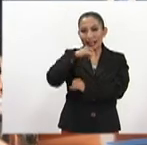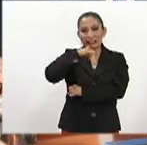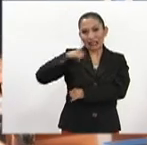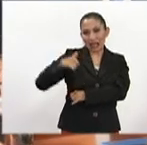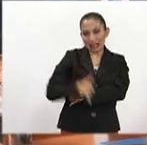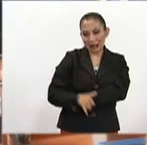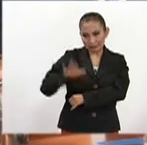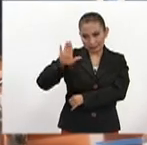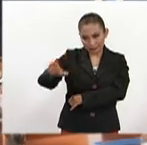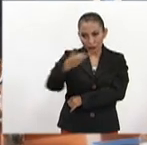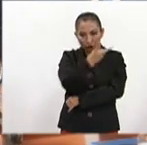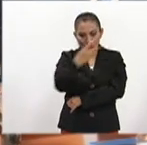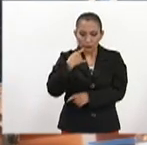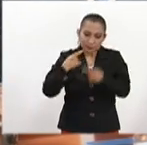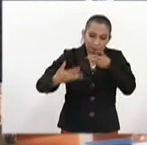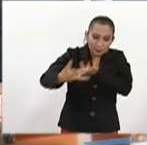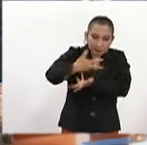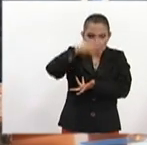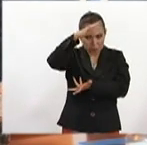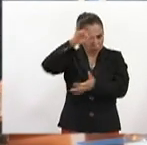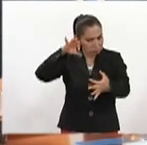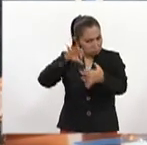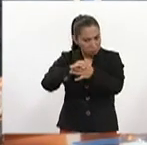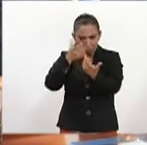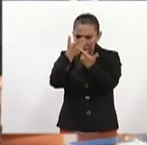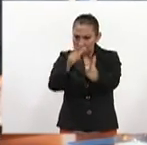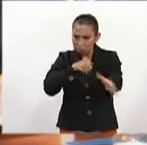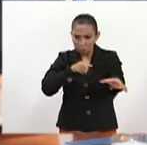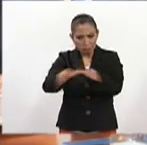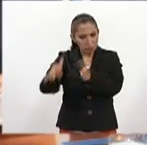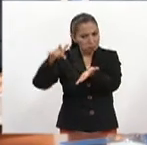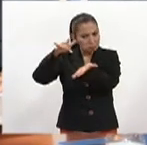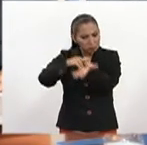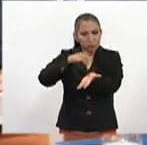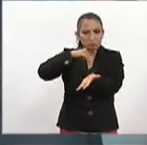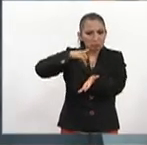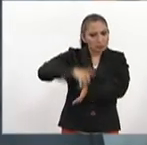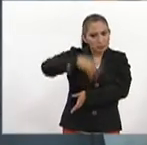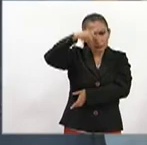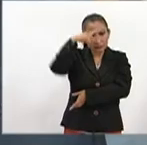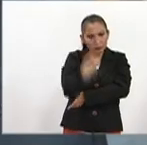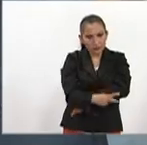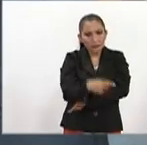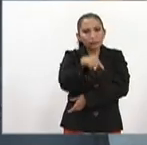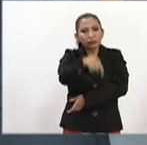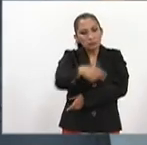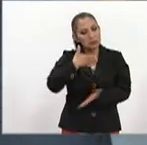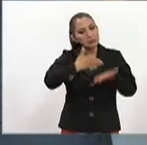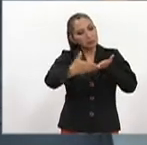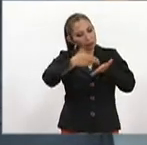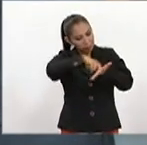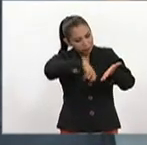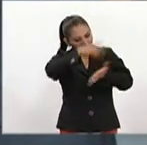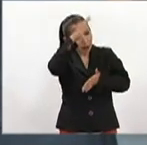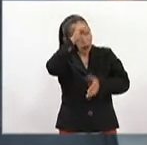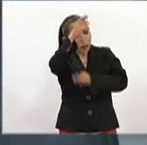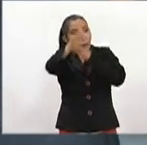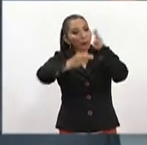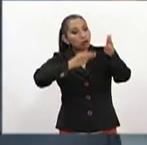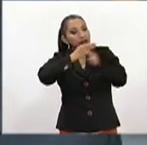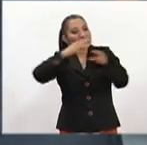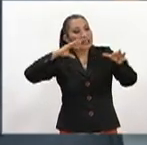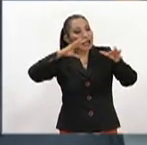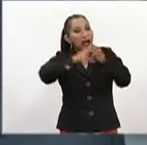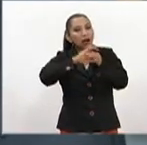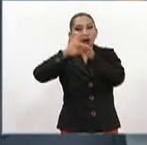Italia. Ambos refrendaron el compromiso con el libre comercio y el respaldo de Italia a México en la modernización del acuerdo global